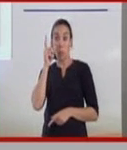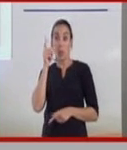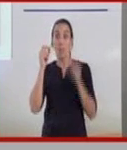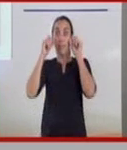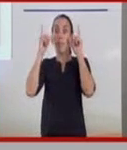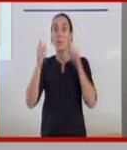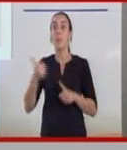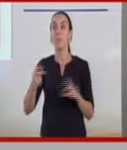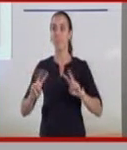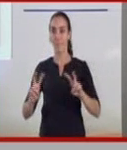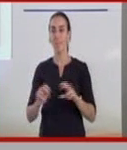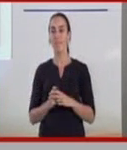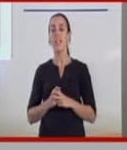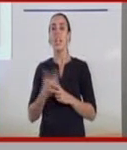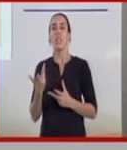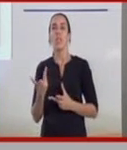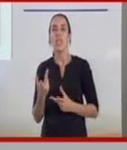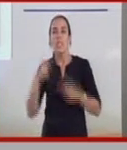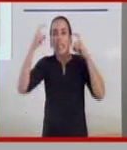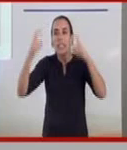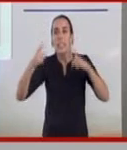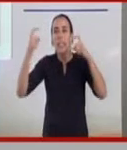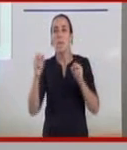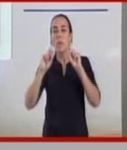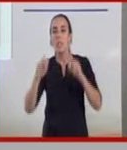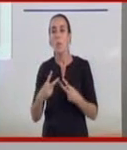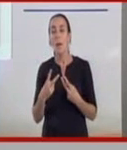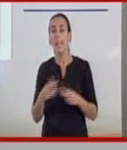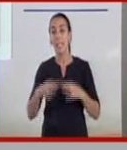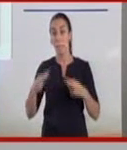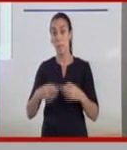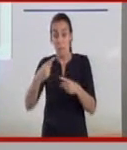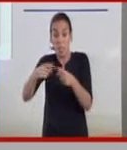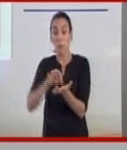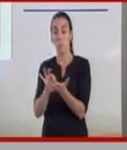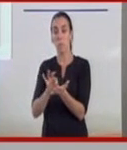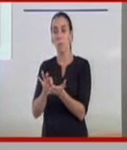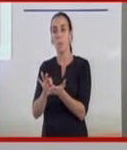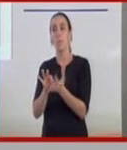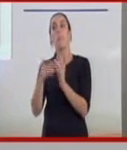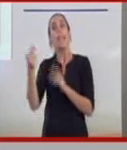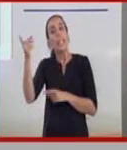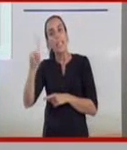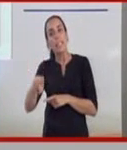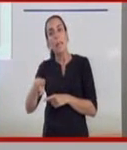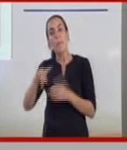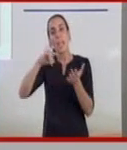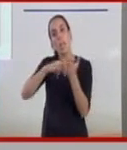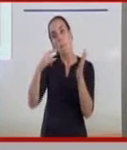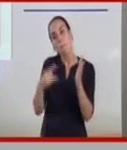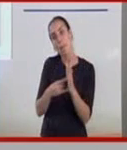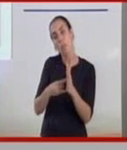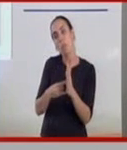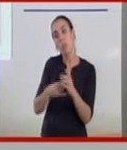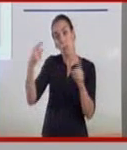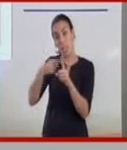la innovación, el que tratemos de innovar en tanto en el producto o servicio que vamos a ofrecer como en los métodos que vamos a